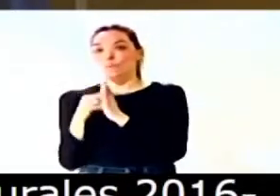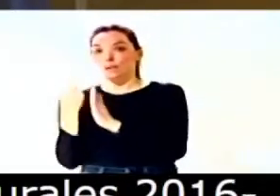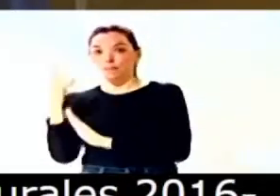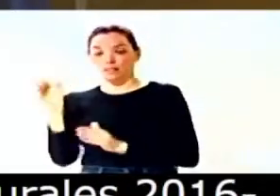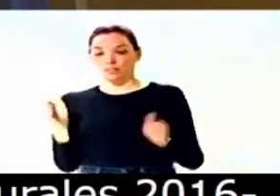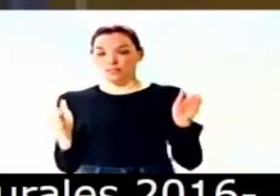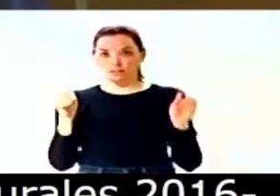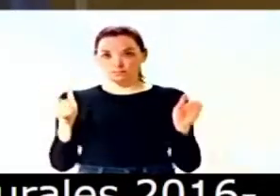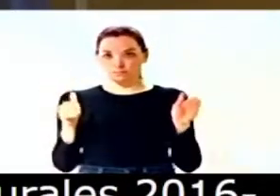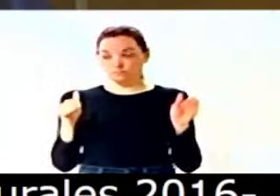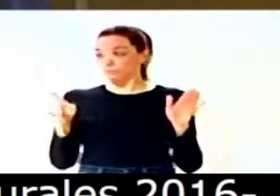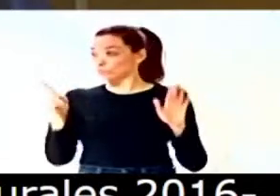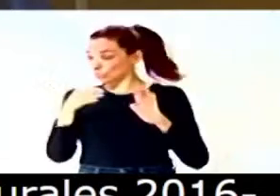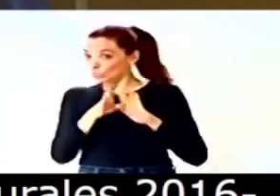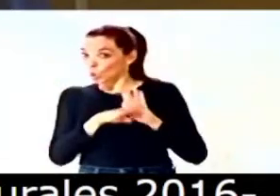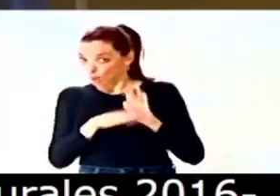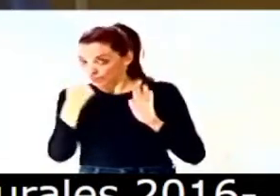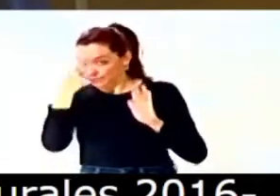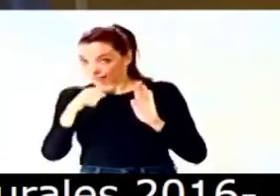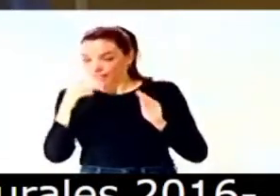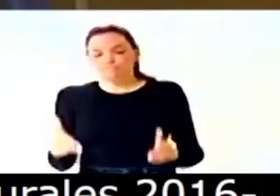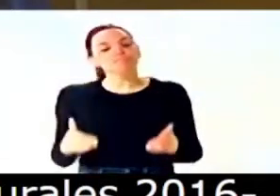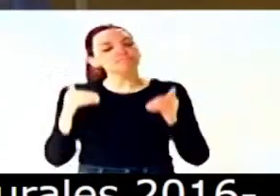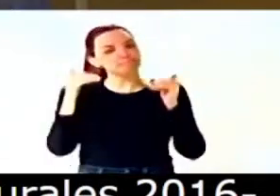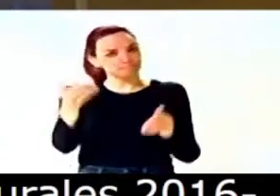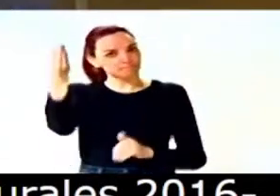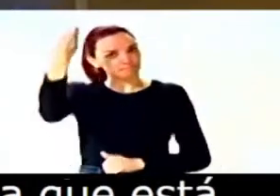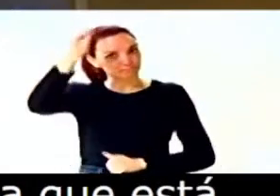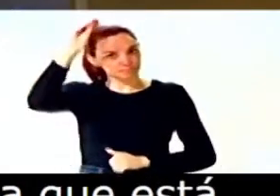que está prorrogado.